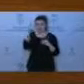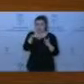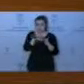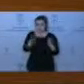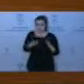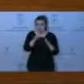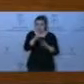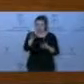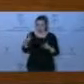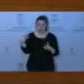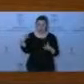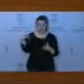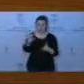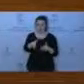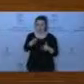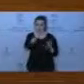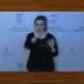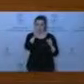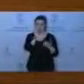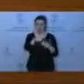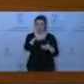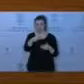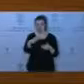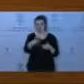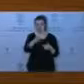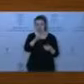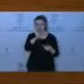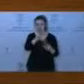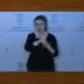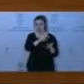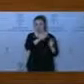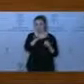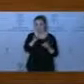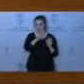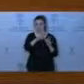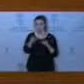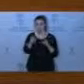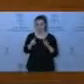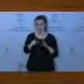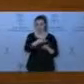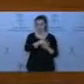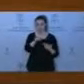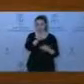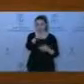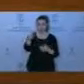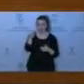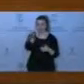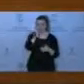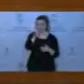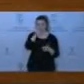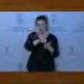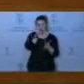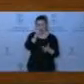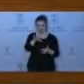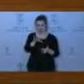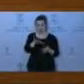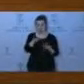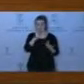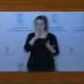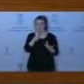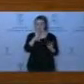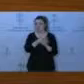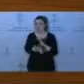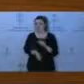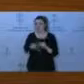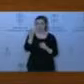largo plazo de 1.080 millones de euros a 3.876 millones de euros en el 2015, lo que pone de